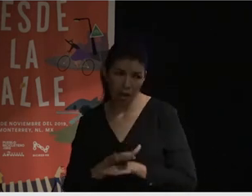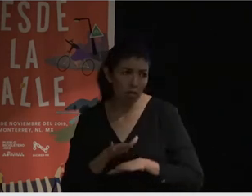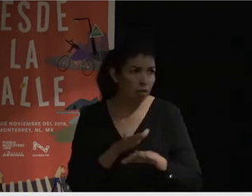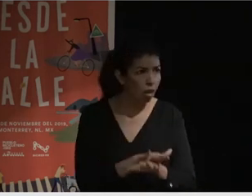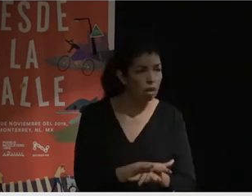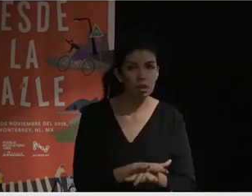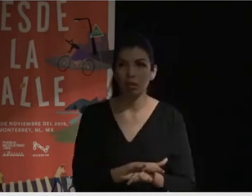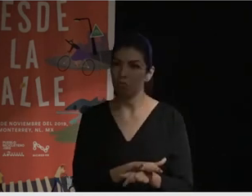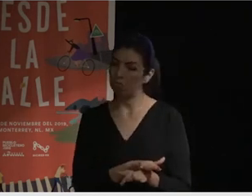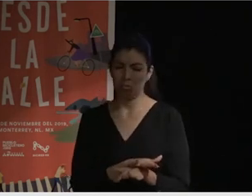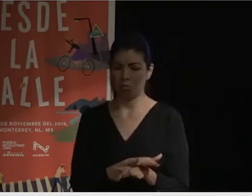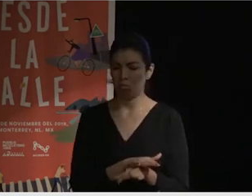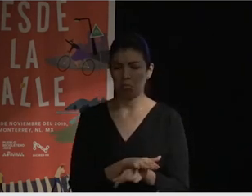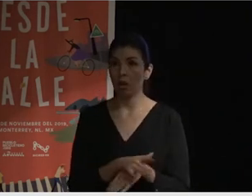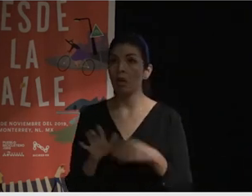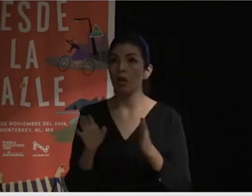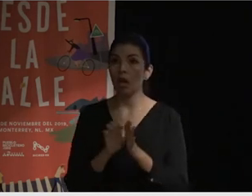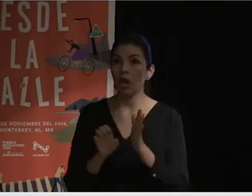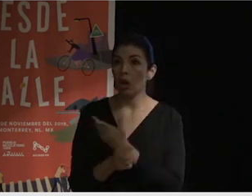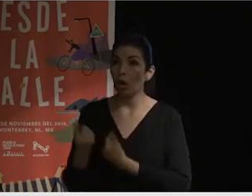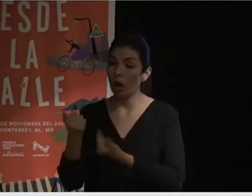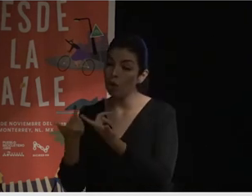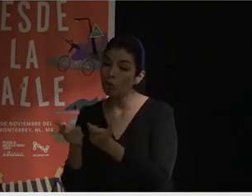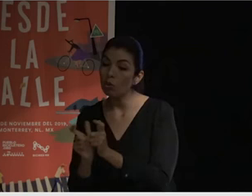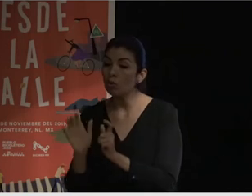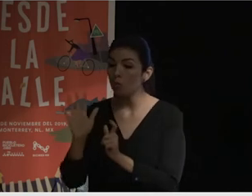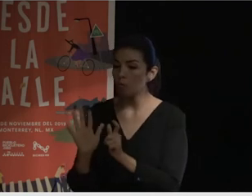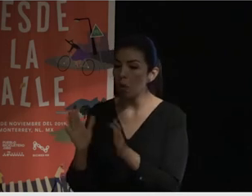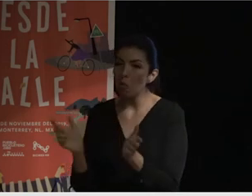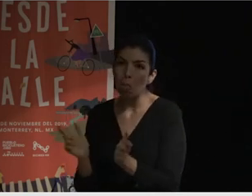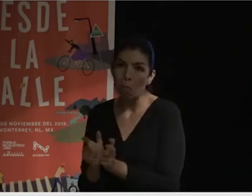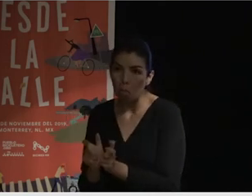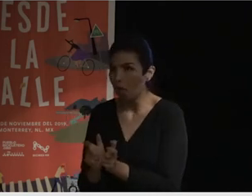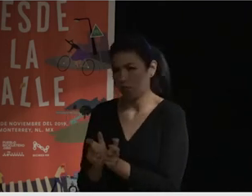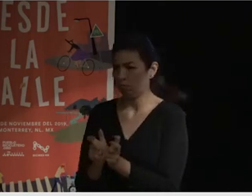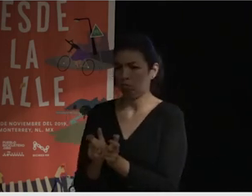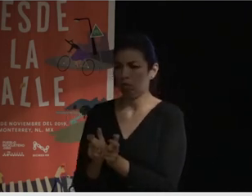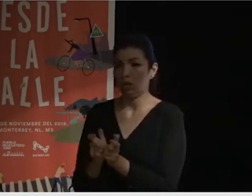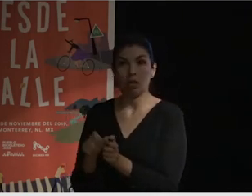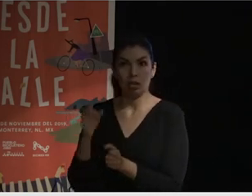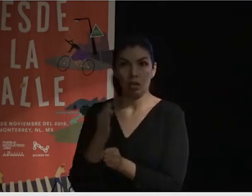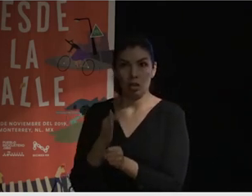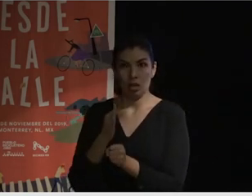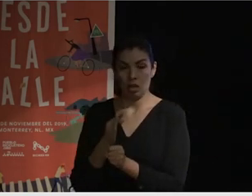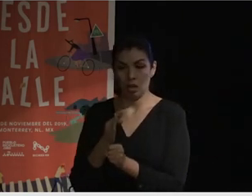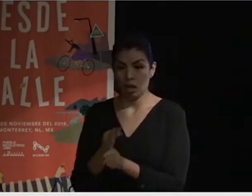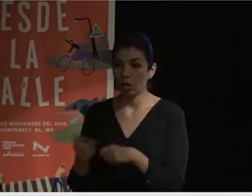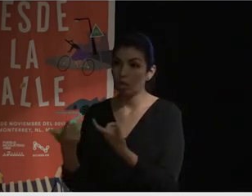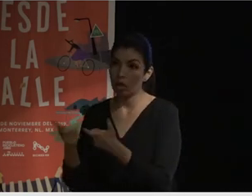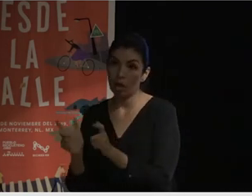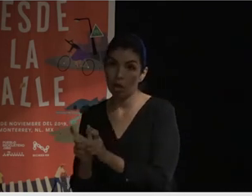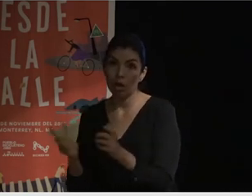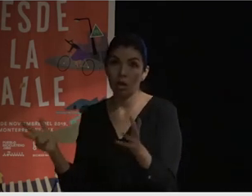que parecían pequeños en algún momento, y hoy en día este colectivo no es pequeño, ¿no? Hoy en día este colectivo está aquí en